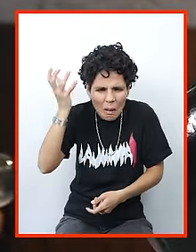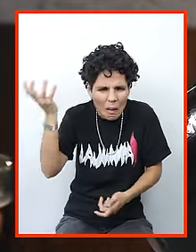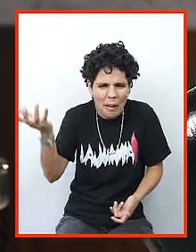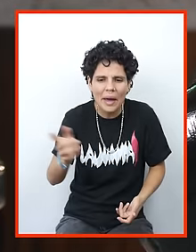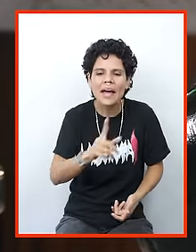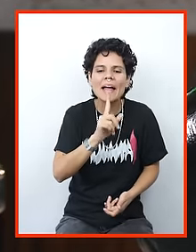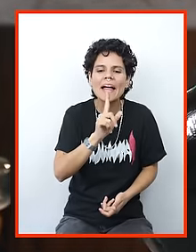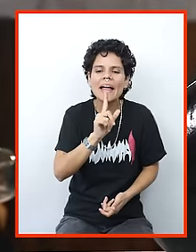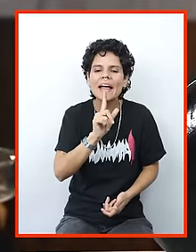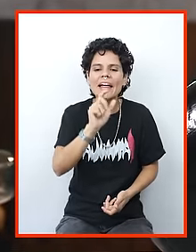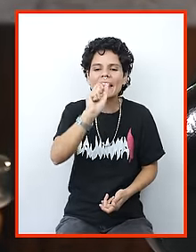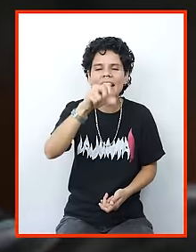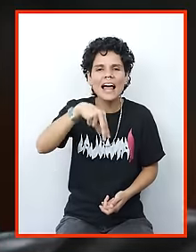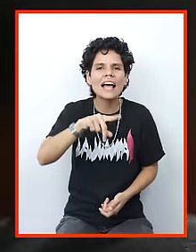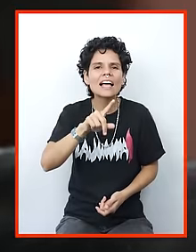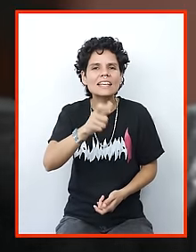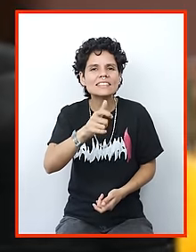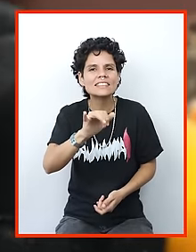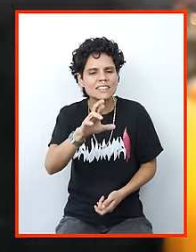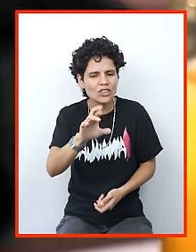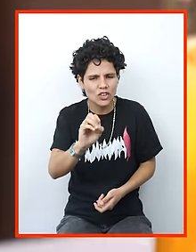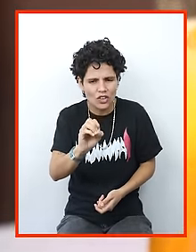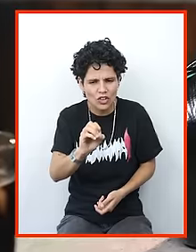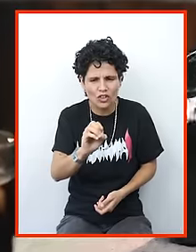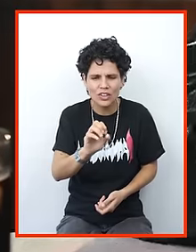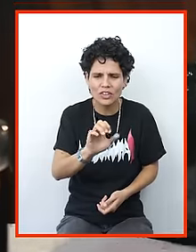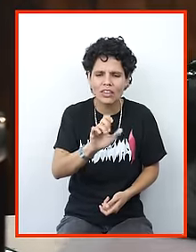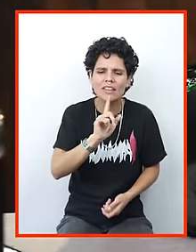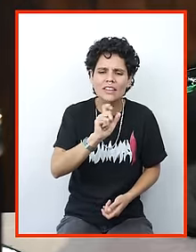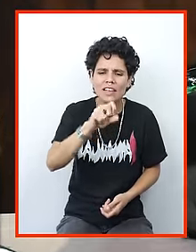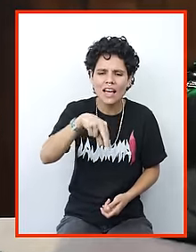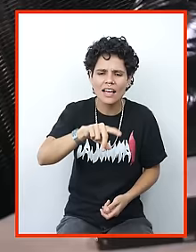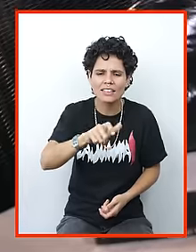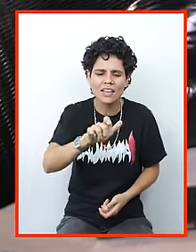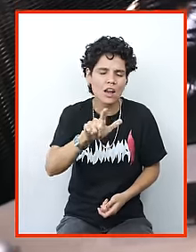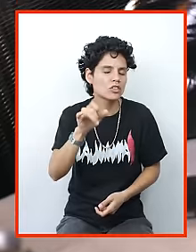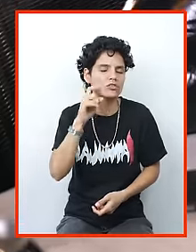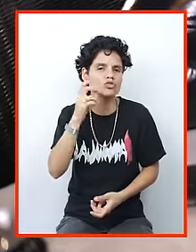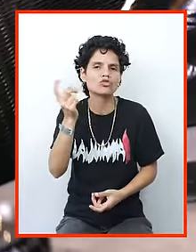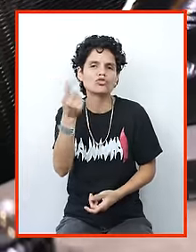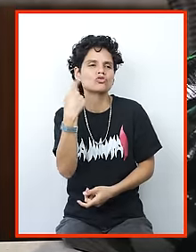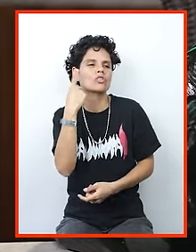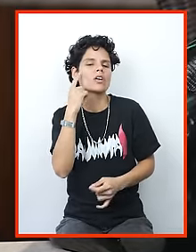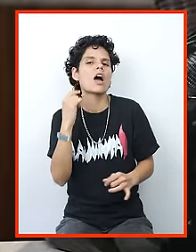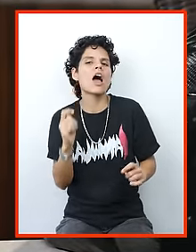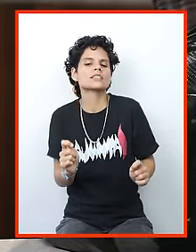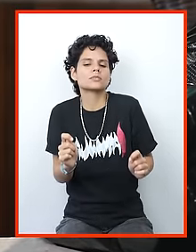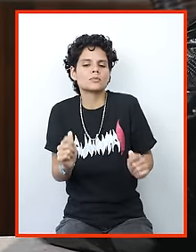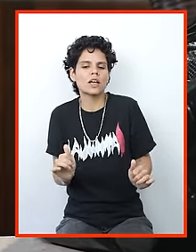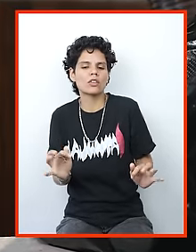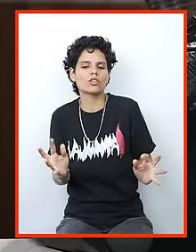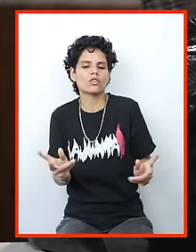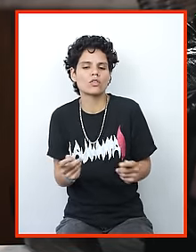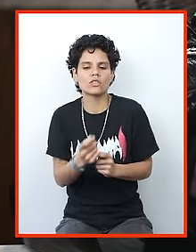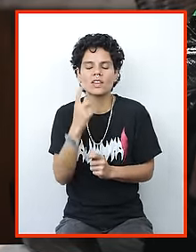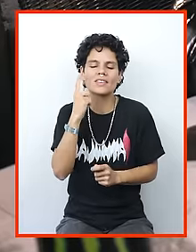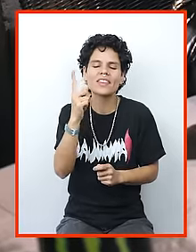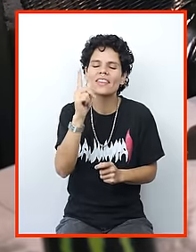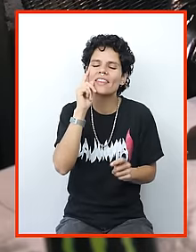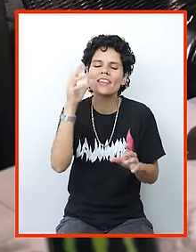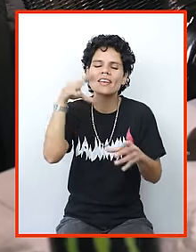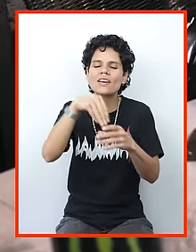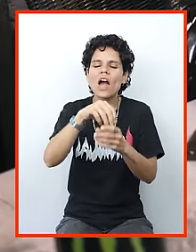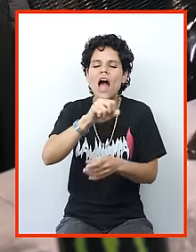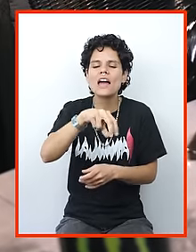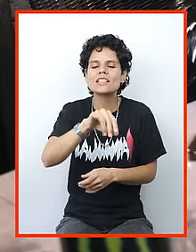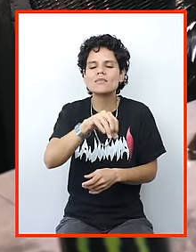Este es el Tanjiro, weón. Personaje de anime, weón. ¿Pero quién es? ¿Dónde sale? Solo para otakus. ¿Dónde sale? ¿Sale en algún...? Un anime